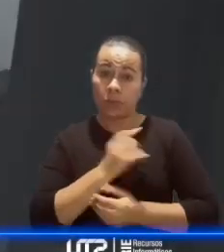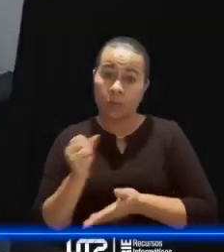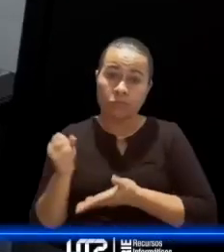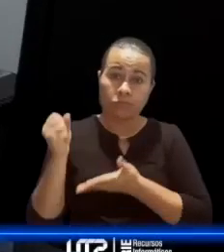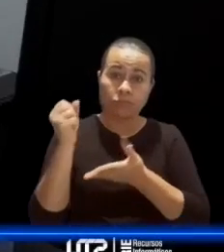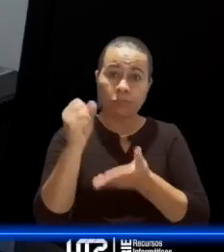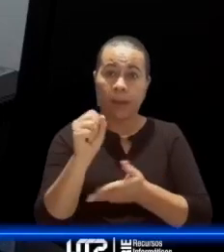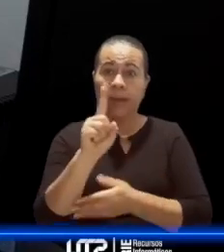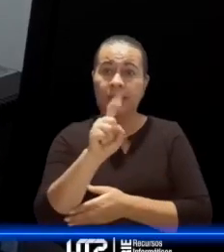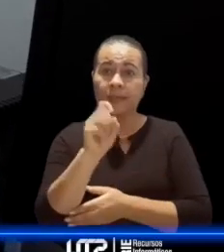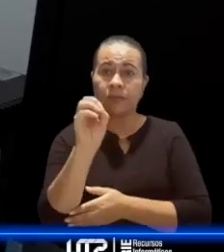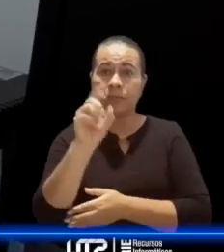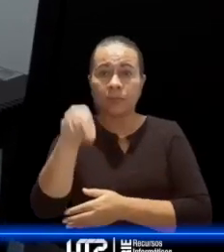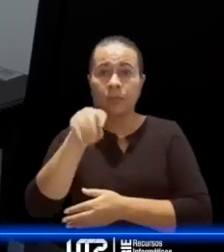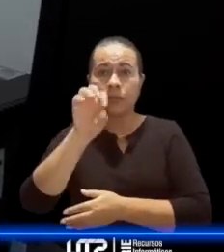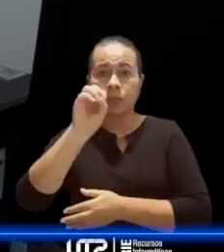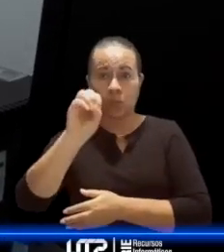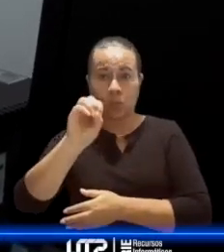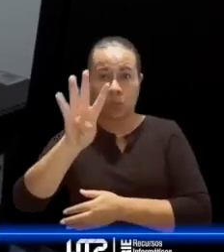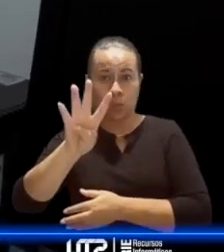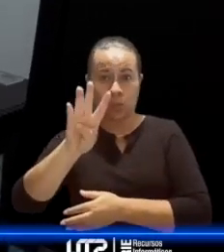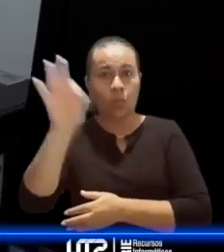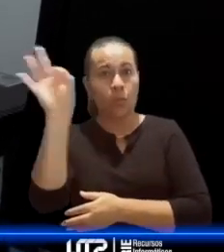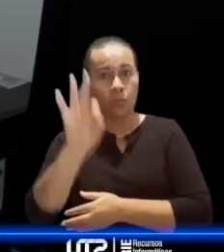vigencia, la universidad estimó un aporte del